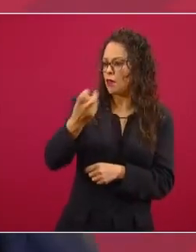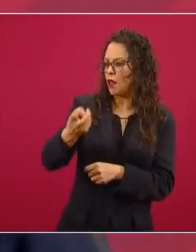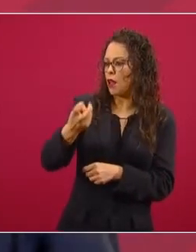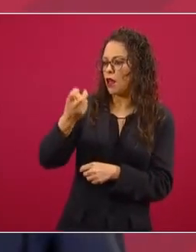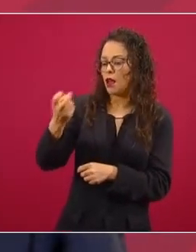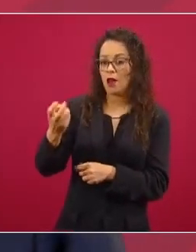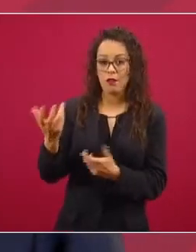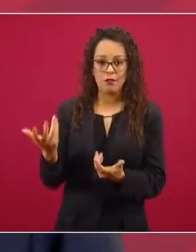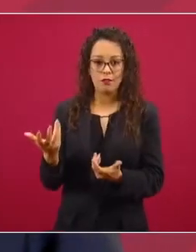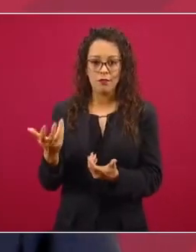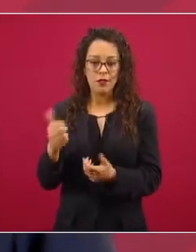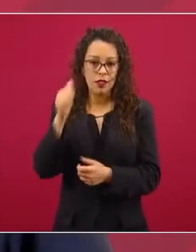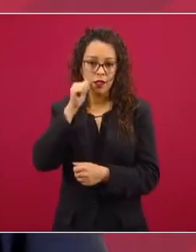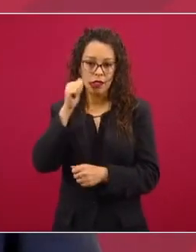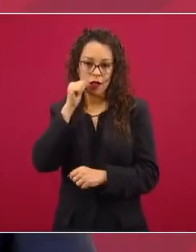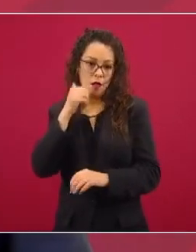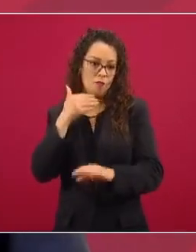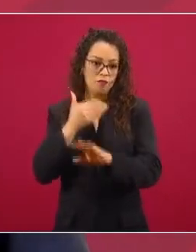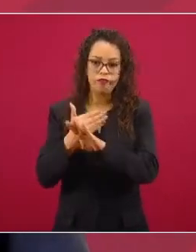se nos lanzaban con todo